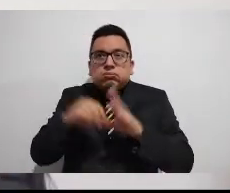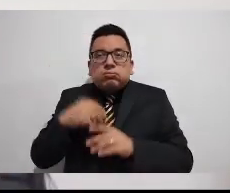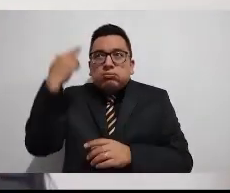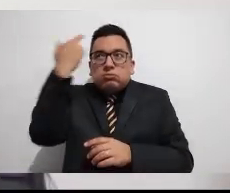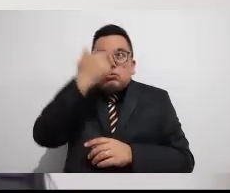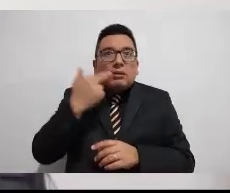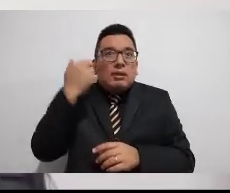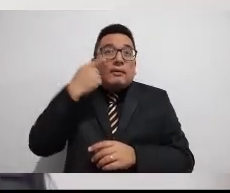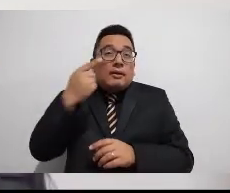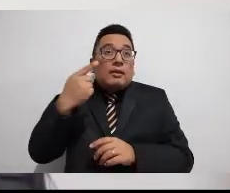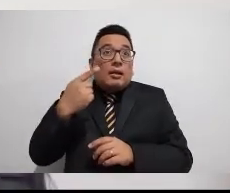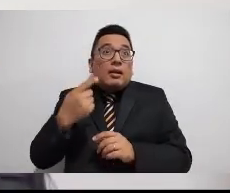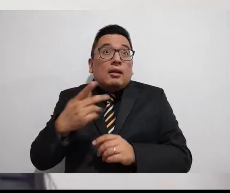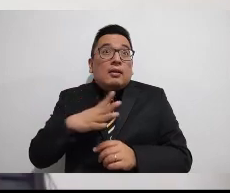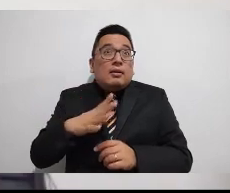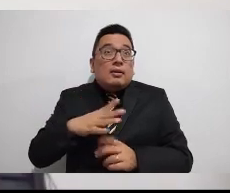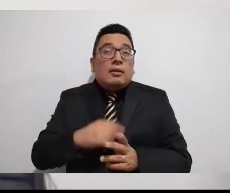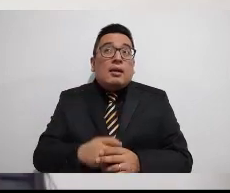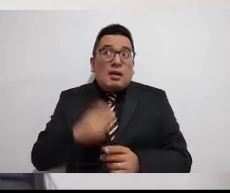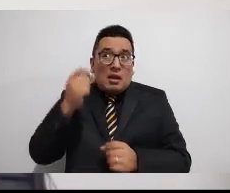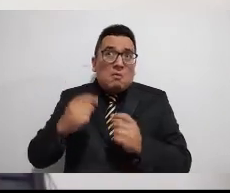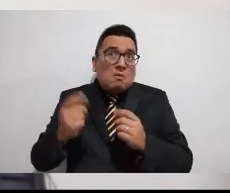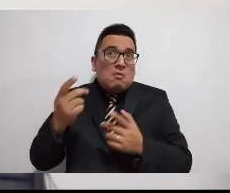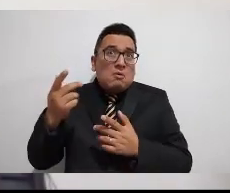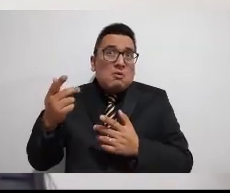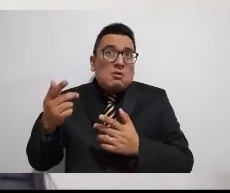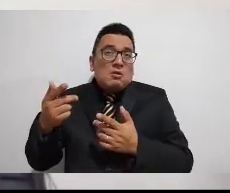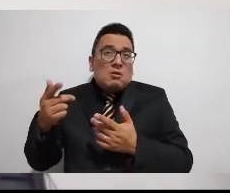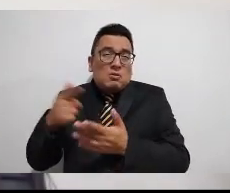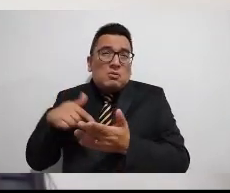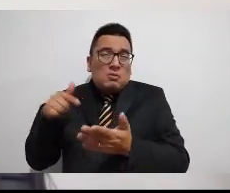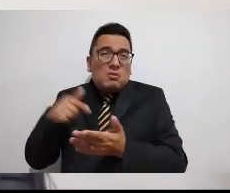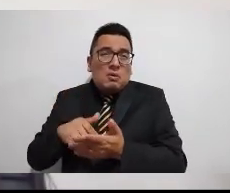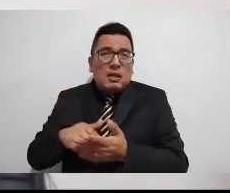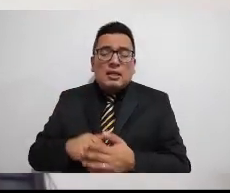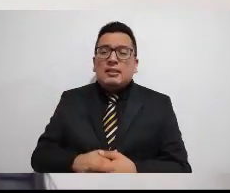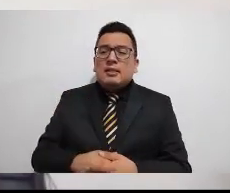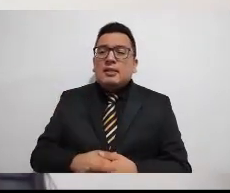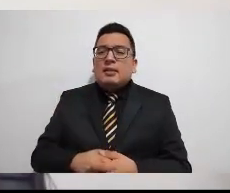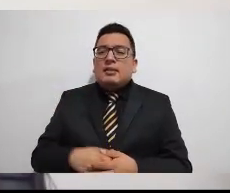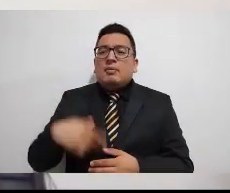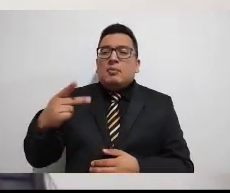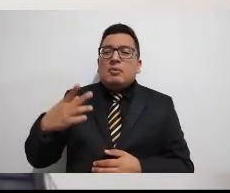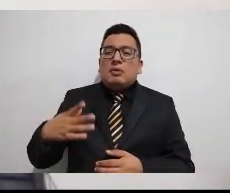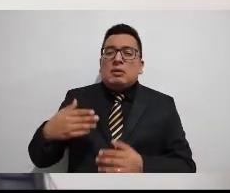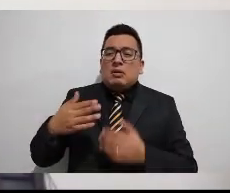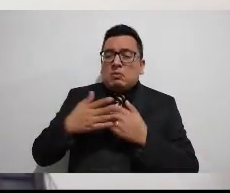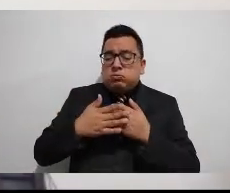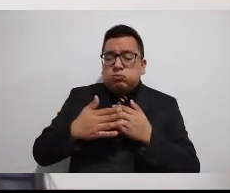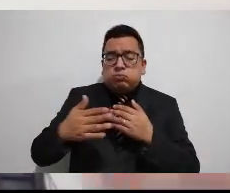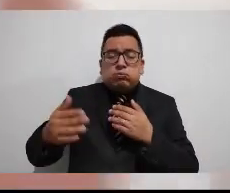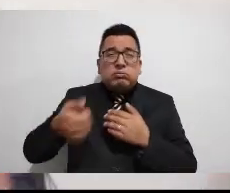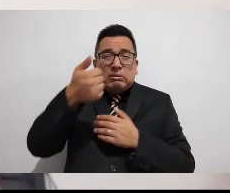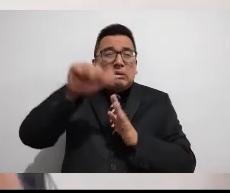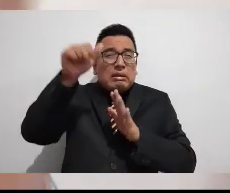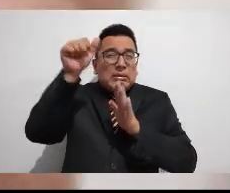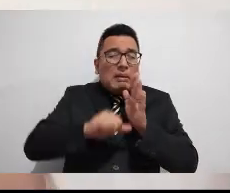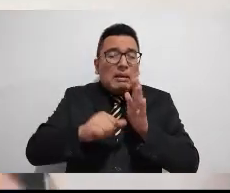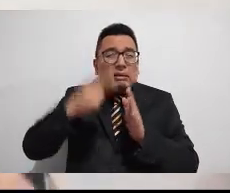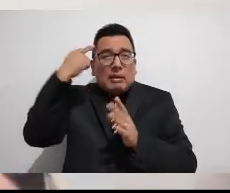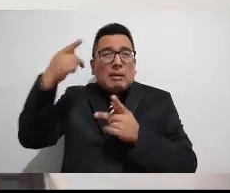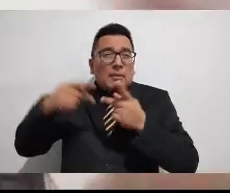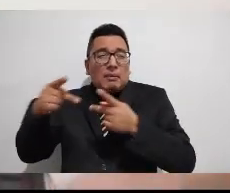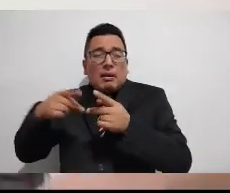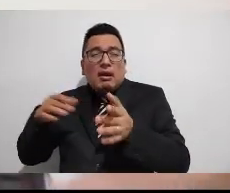municipios que demoran 6 meses en hacer su elección y tú les dices, no cumples paridad, ¿no? Entonces, en realidad,